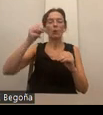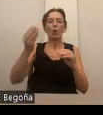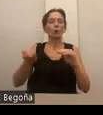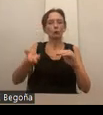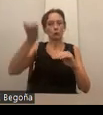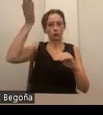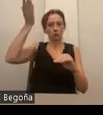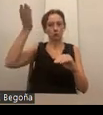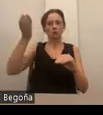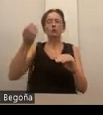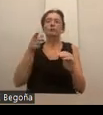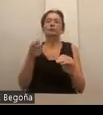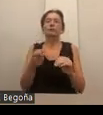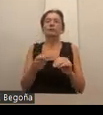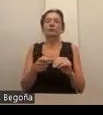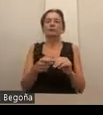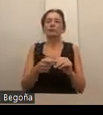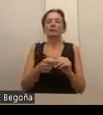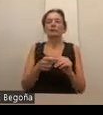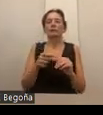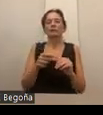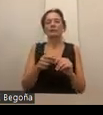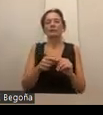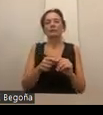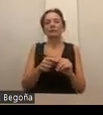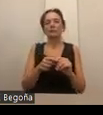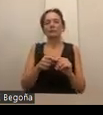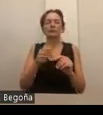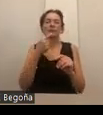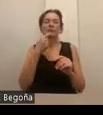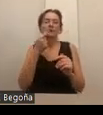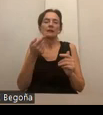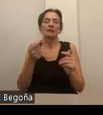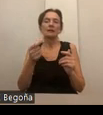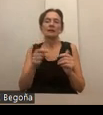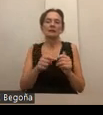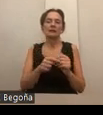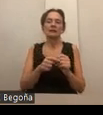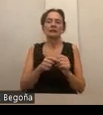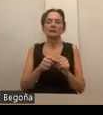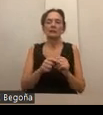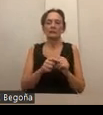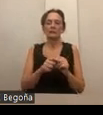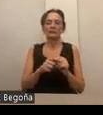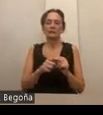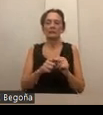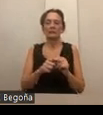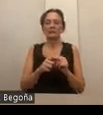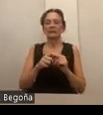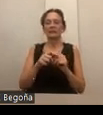asocia a un aumento de como veis aquí, de la tolerancia oral a la glucosa, es decir, disminuimos la resistencia a